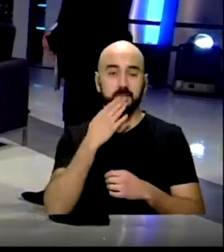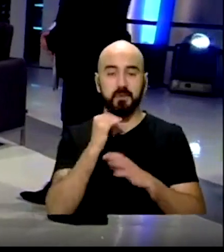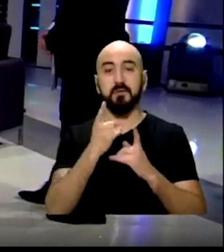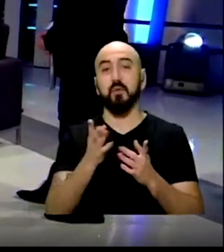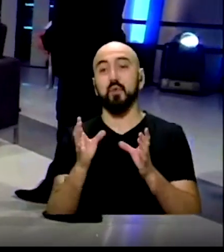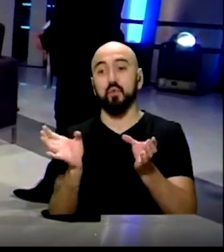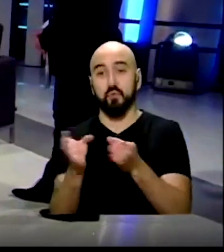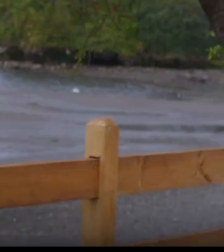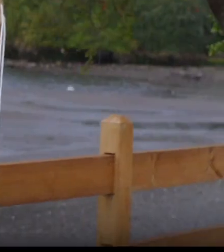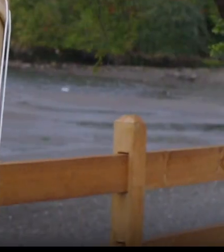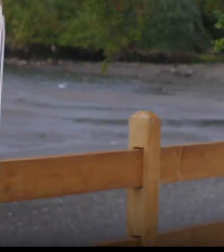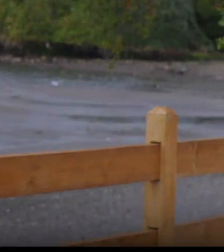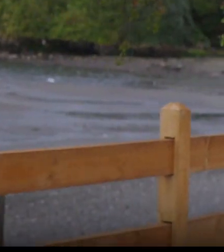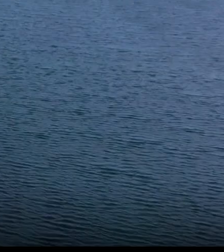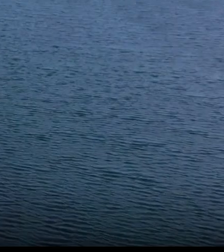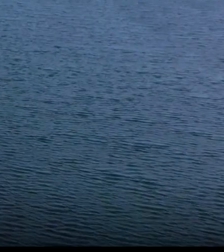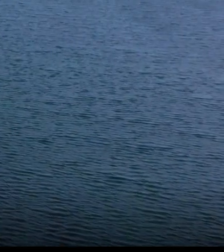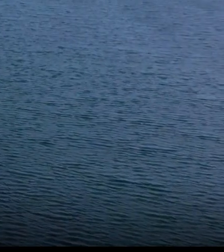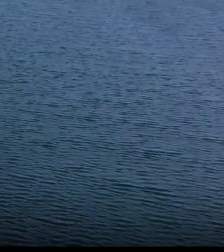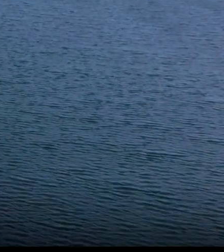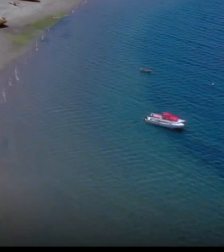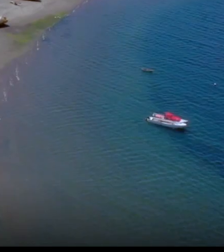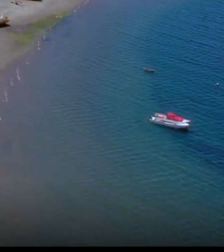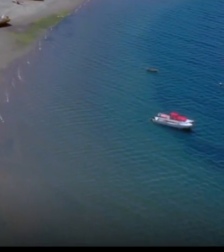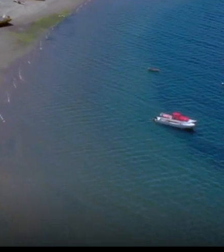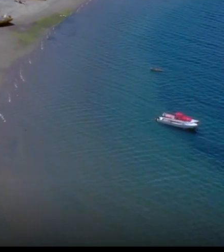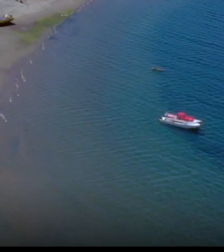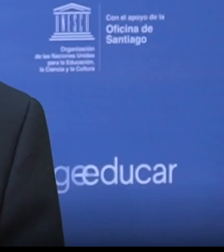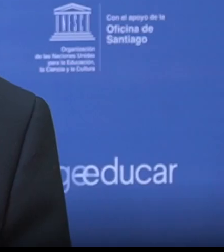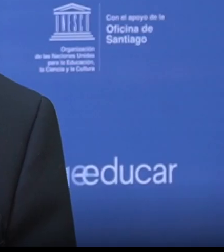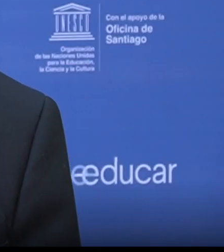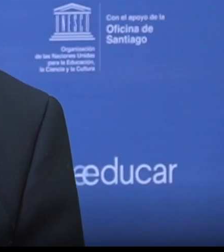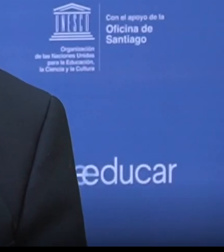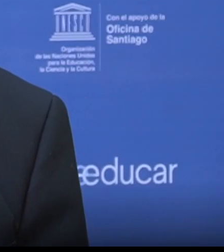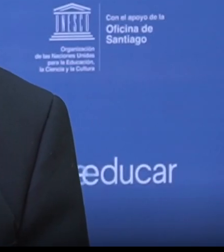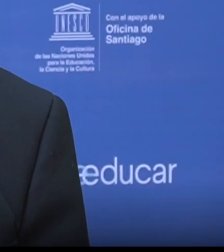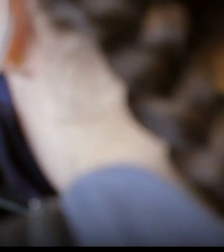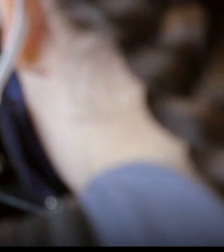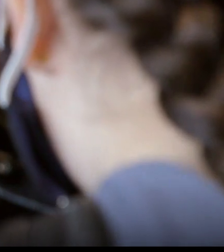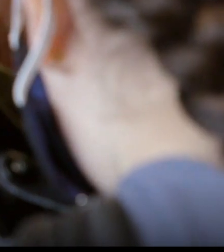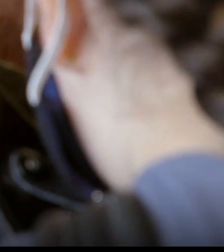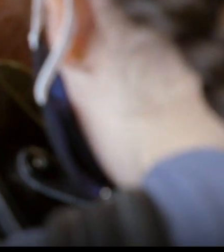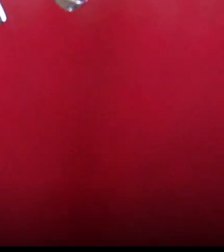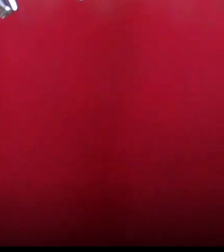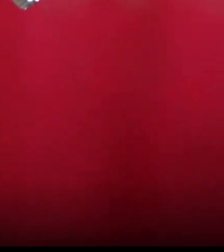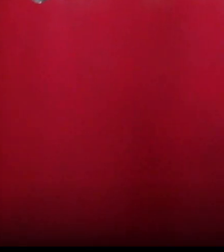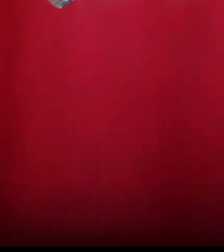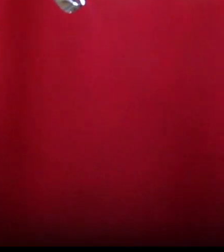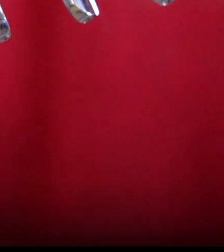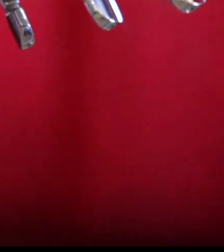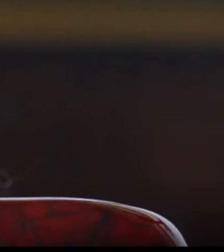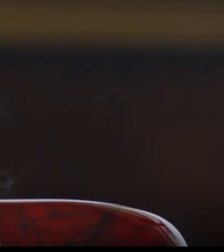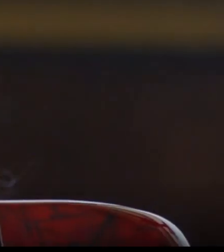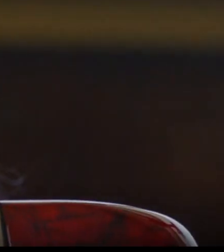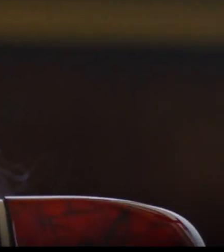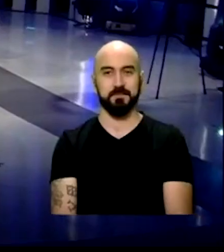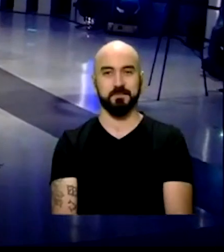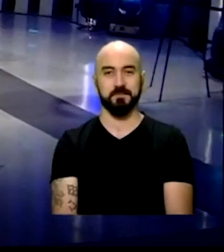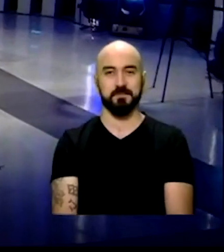una comunidad tan hermosa como la comunidad de Kemchi en Chiloé. Esta fiesta de los profesores es algo que me tiene muy, muy feliz.